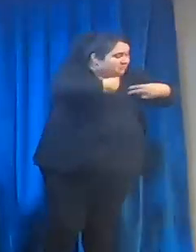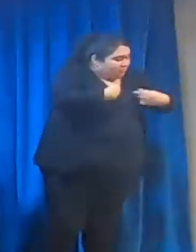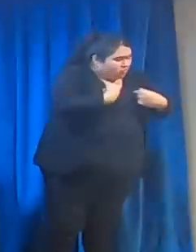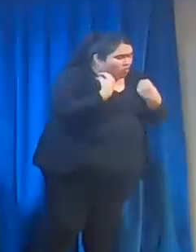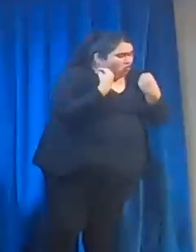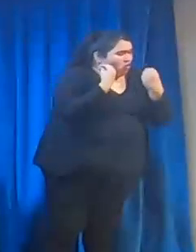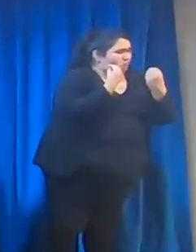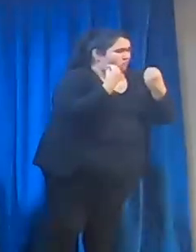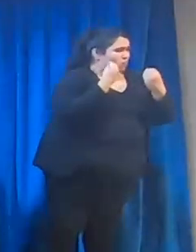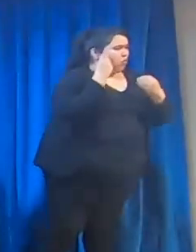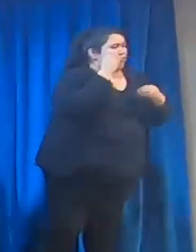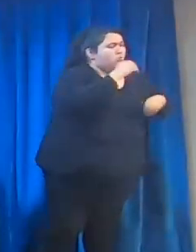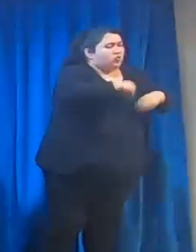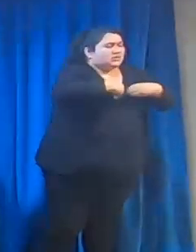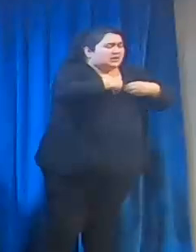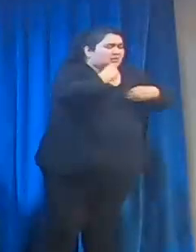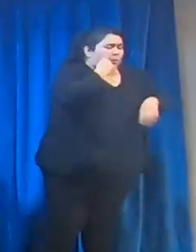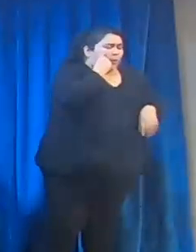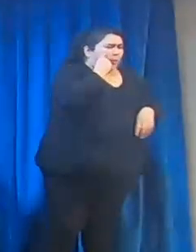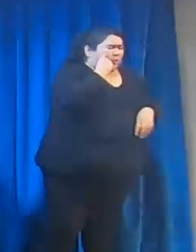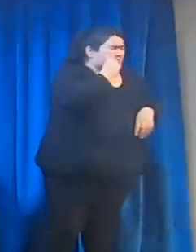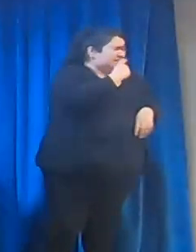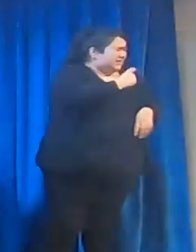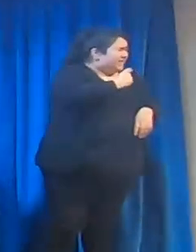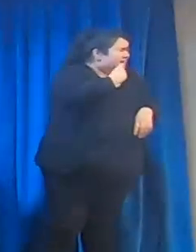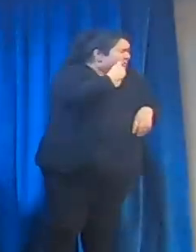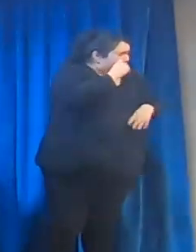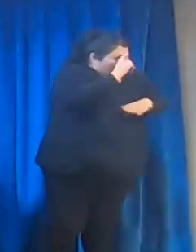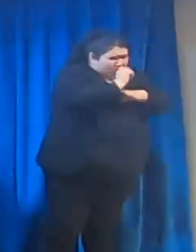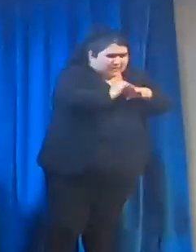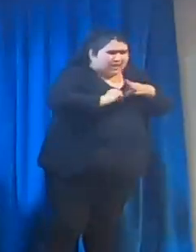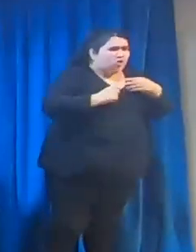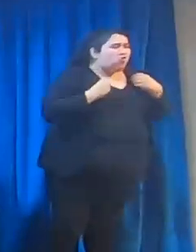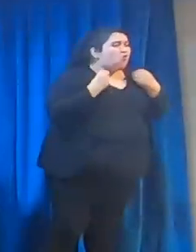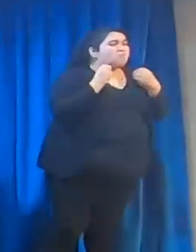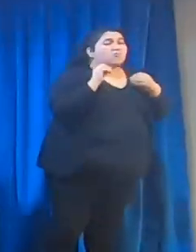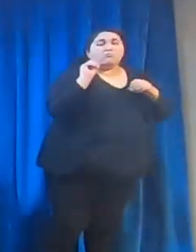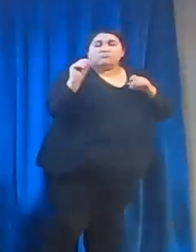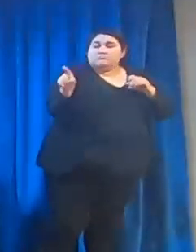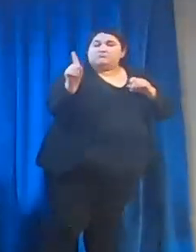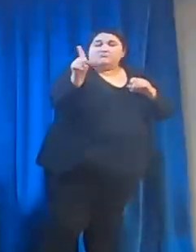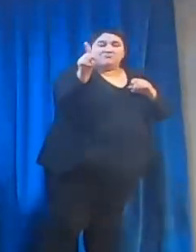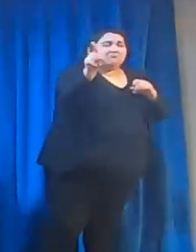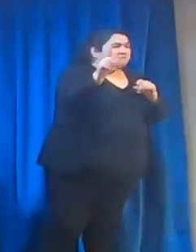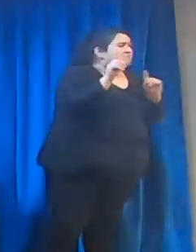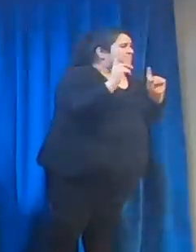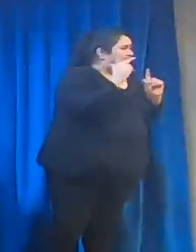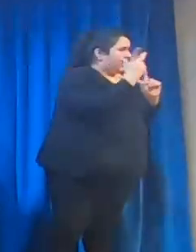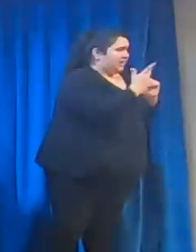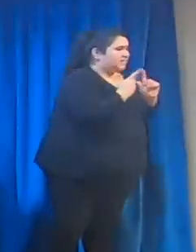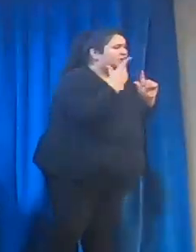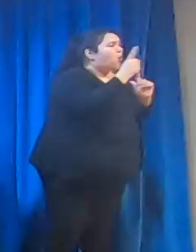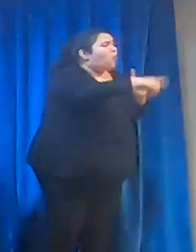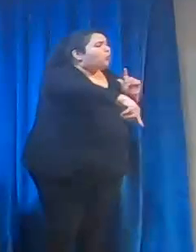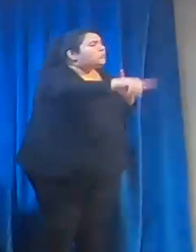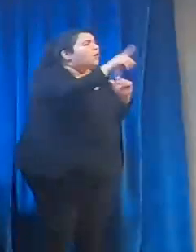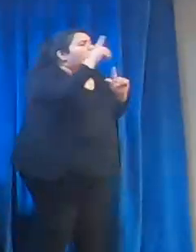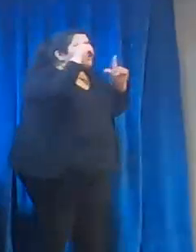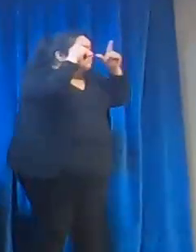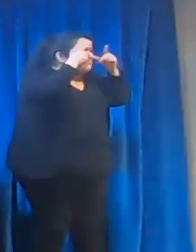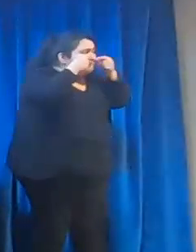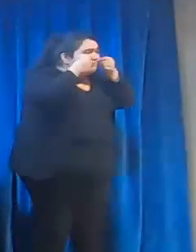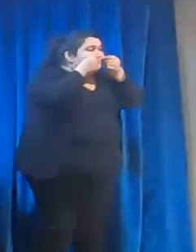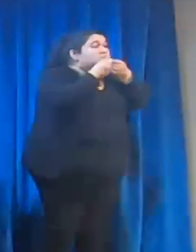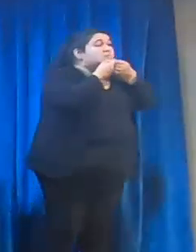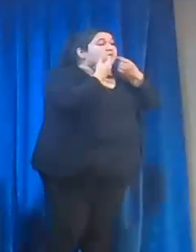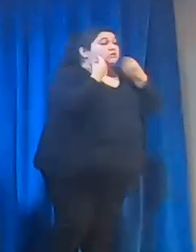también, algo que les dé vergüenza. Mucha, Daniel, te invito a que lo hagas, Daniel, María. Algo que de verdad les dé vergüenza, que digan, si